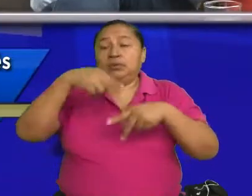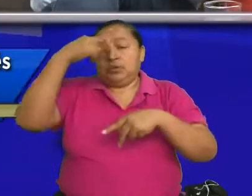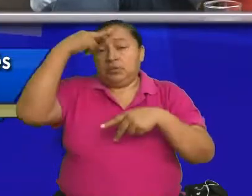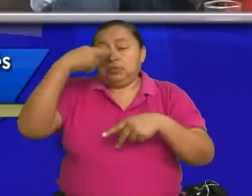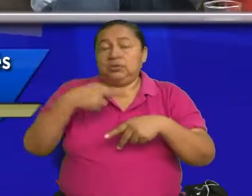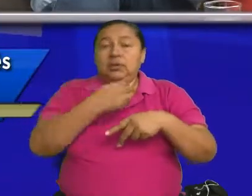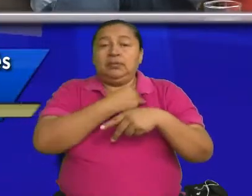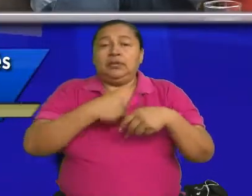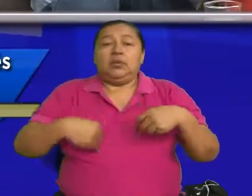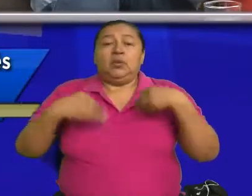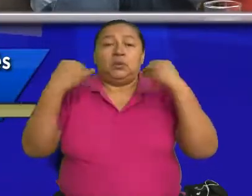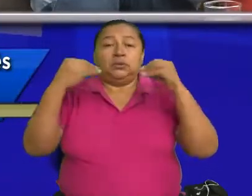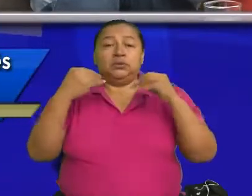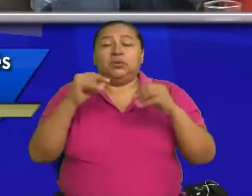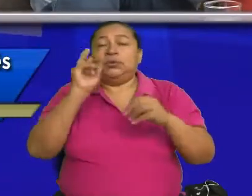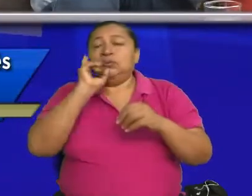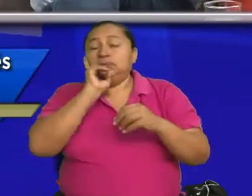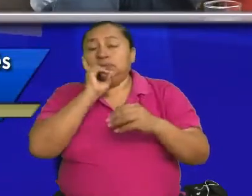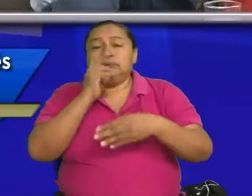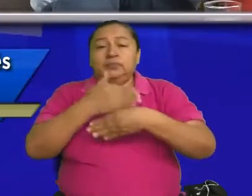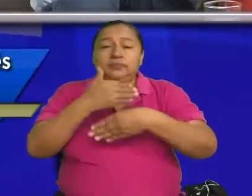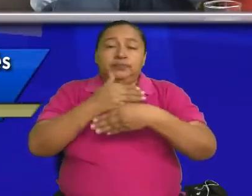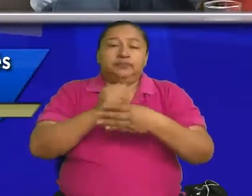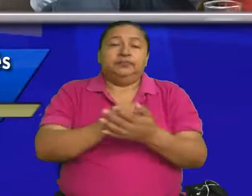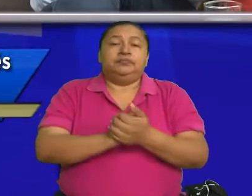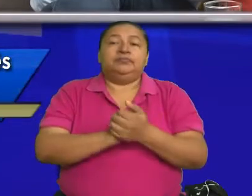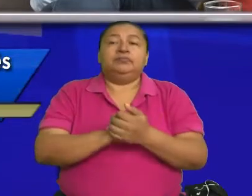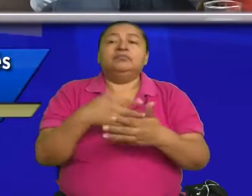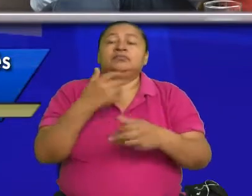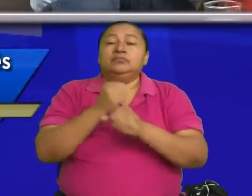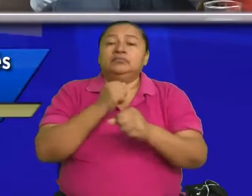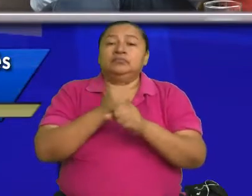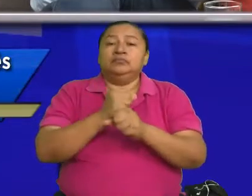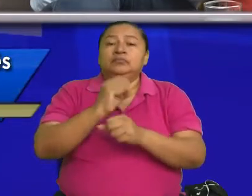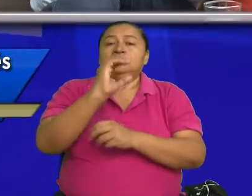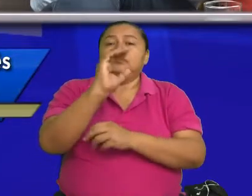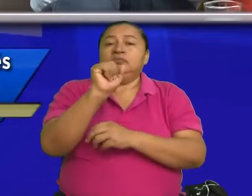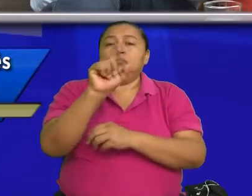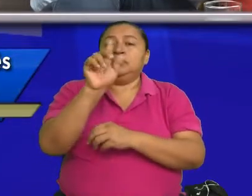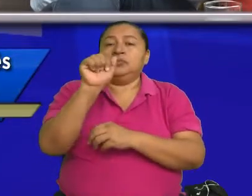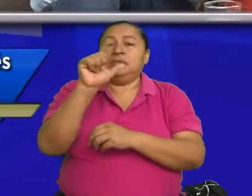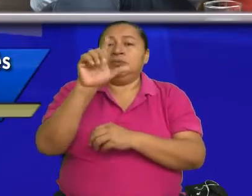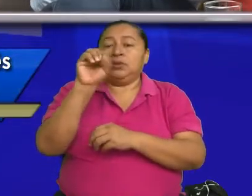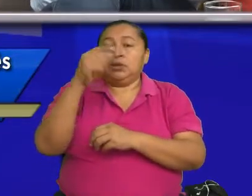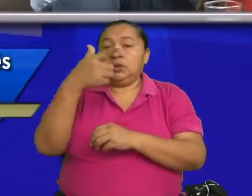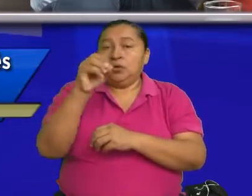Nacional Rubén Darío, Juventud Sandinista. Se está trabajando un catálogo escolar forestal